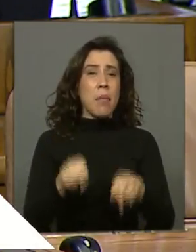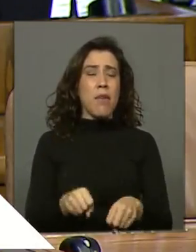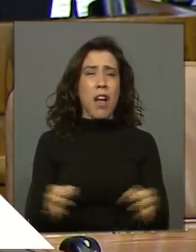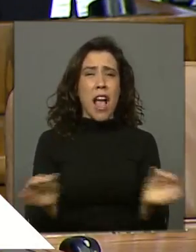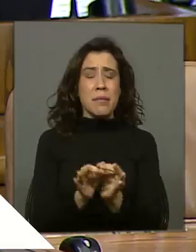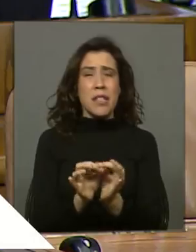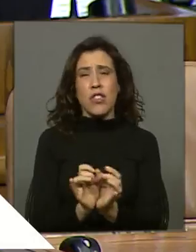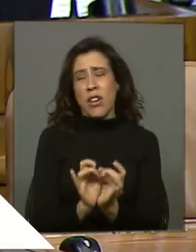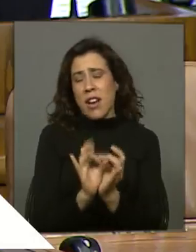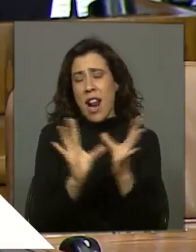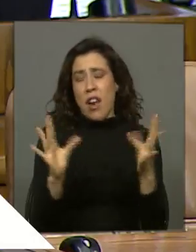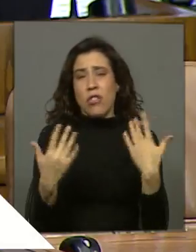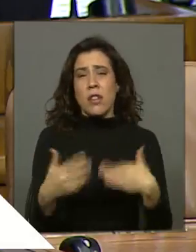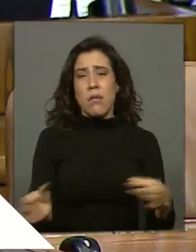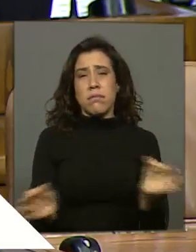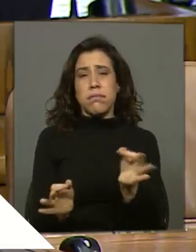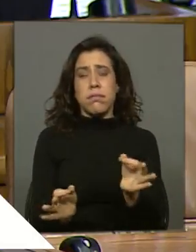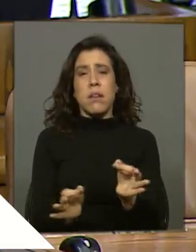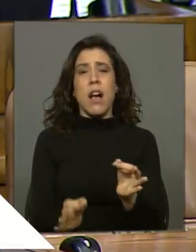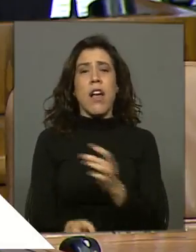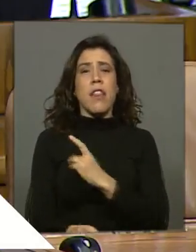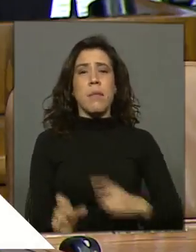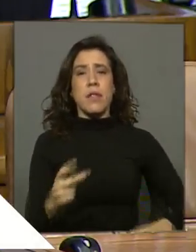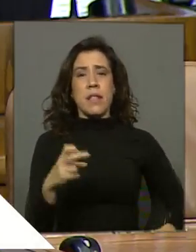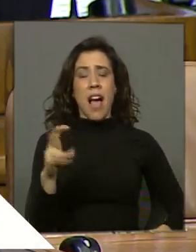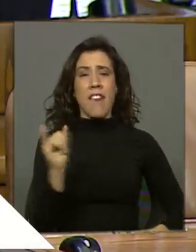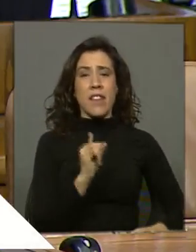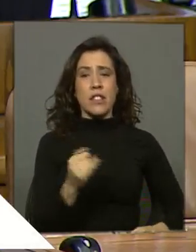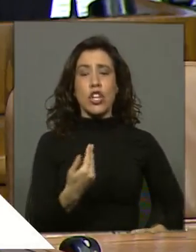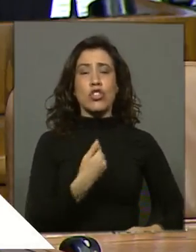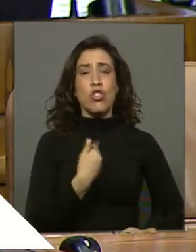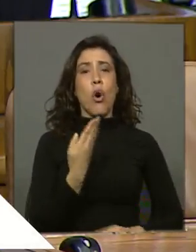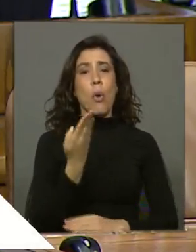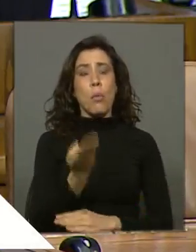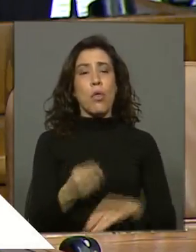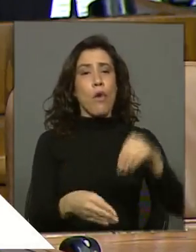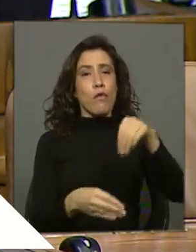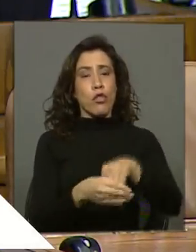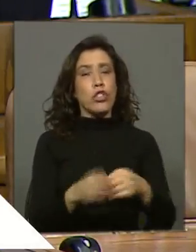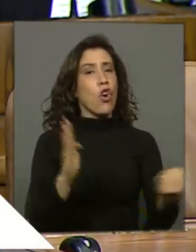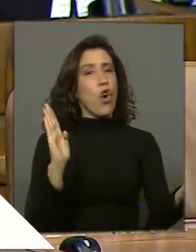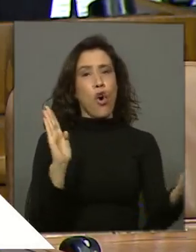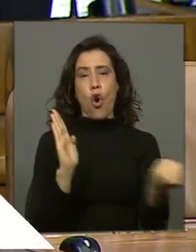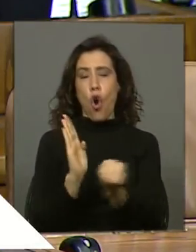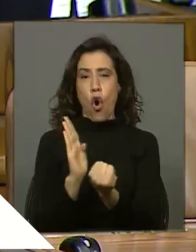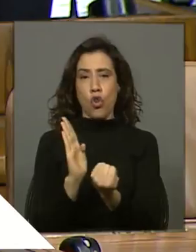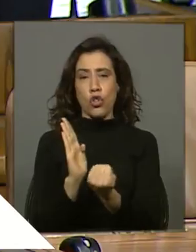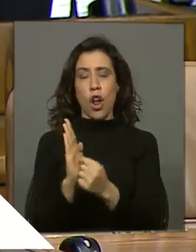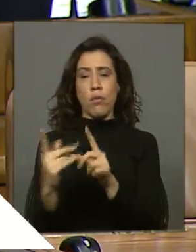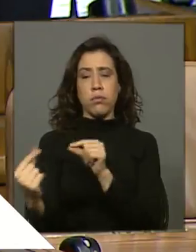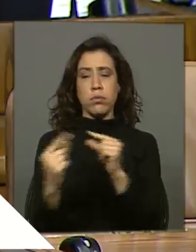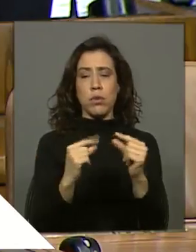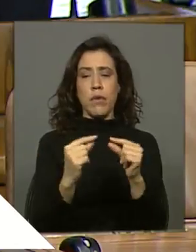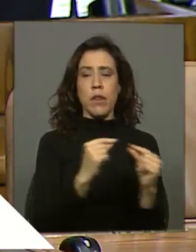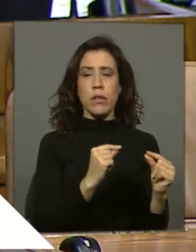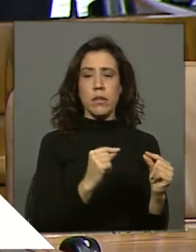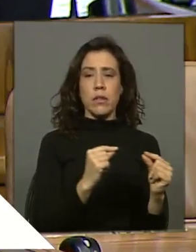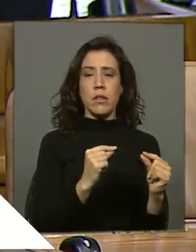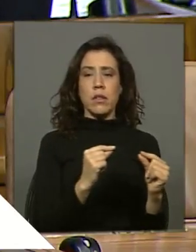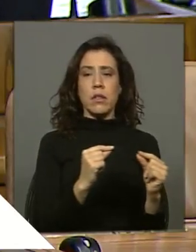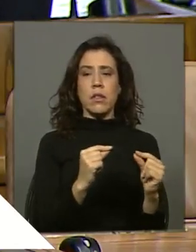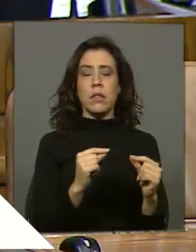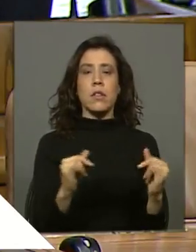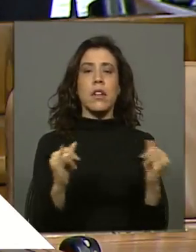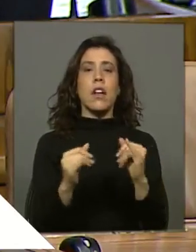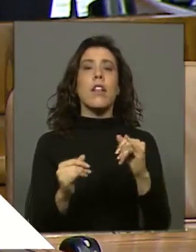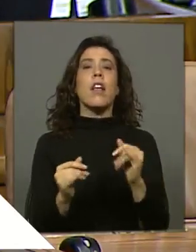sobra se han dado por parte del diputado Marcelo Chávez y yo solicito que votemos en contra del lobby en contra de este informe de